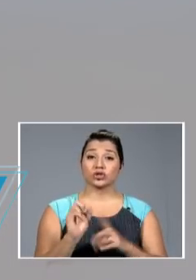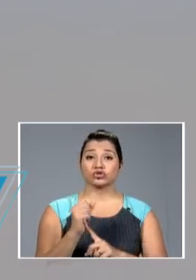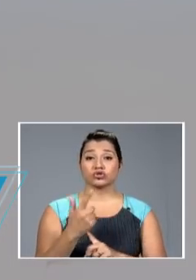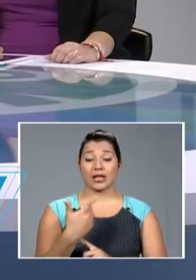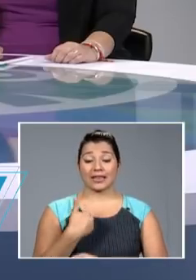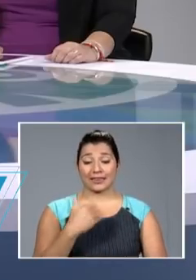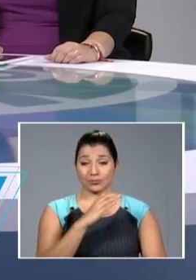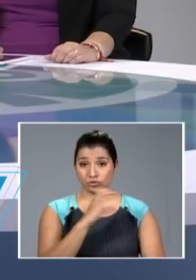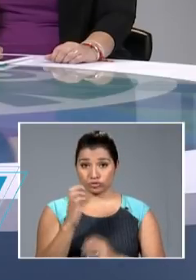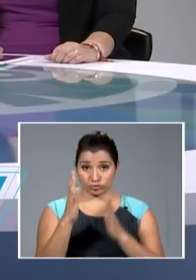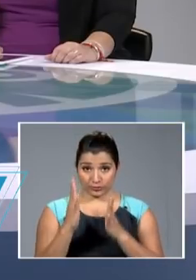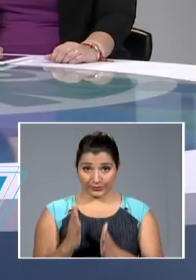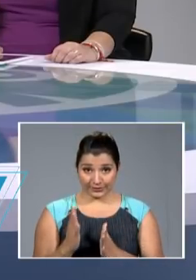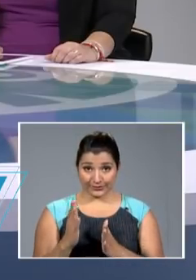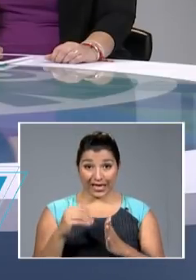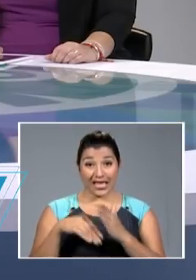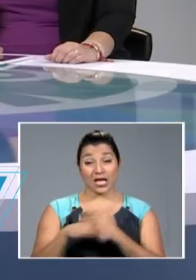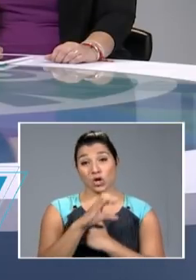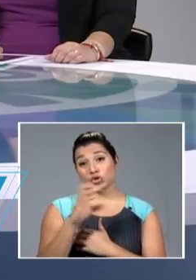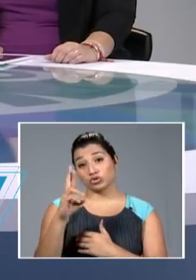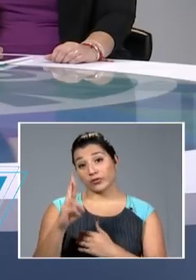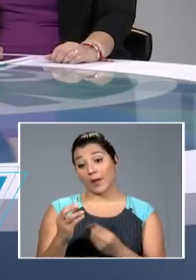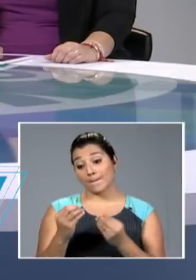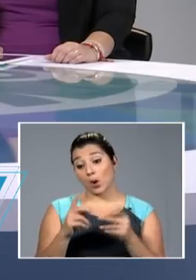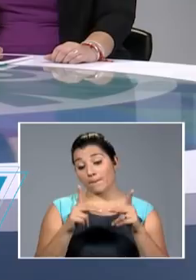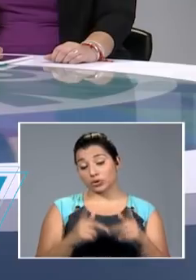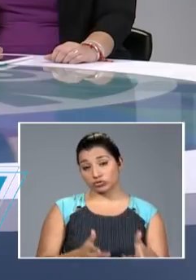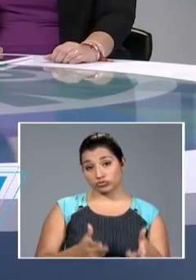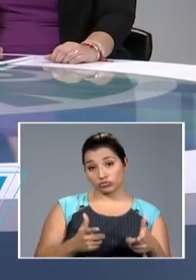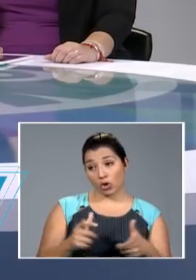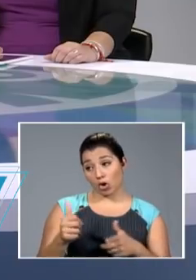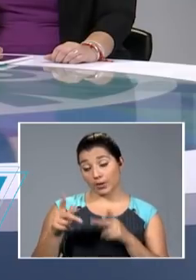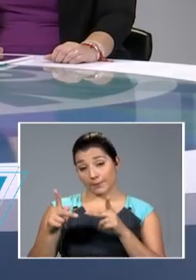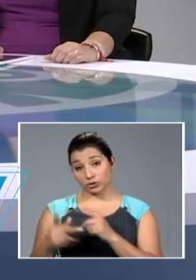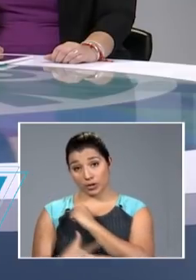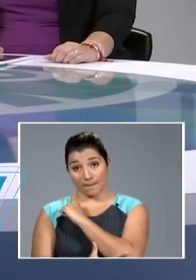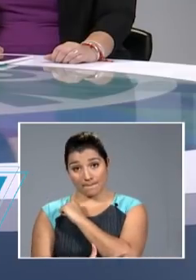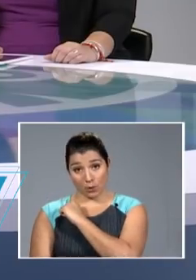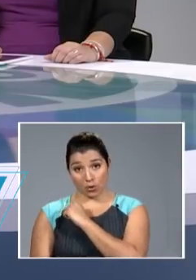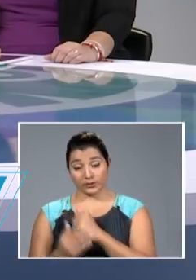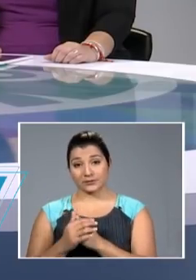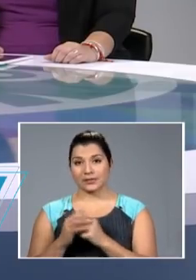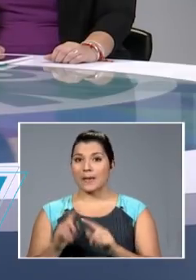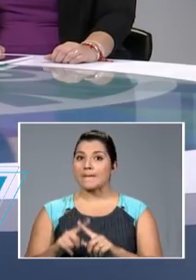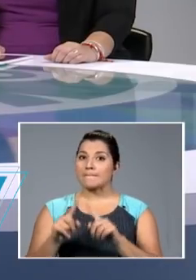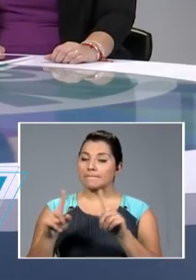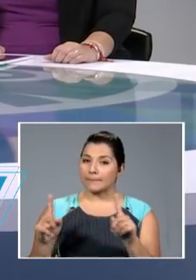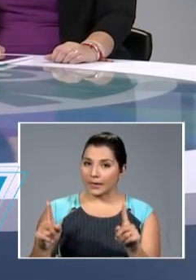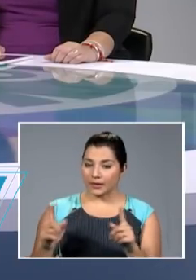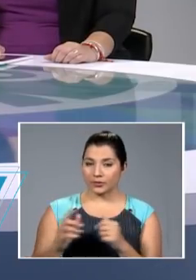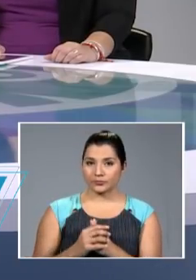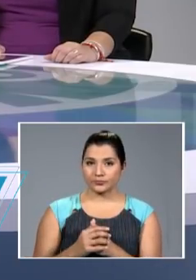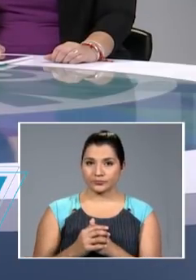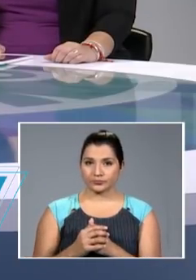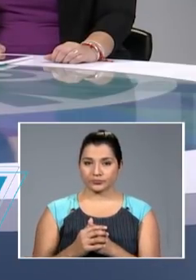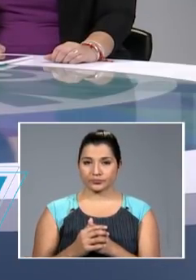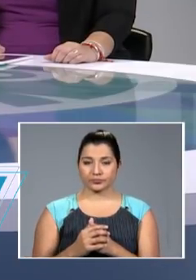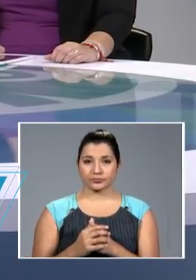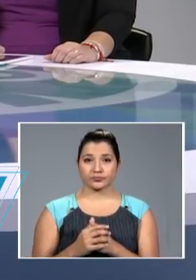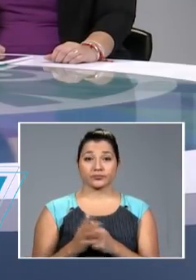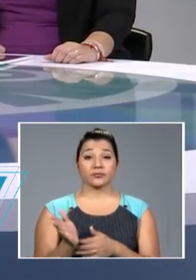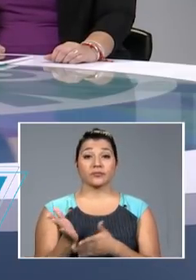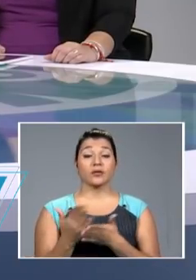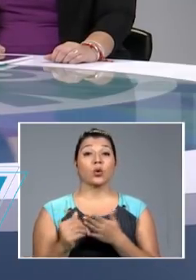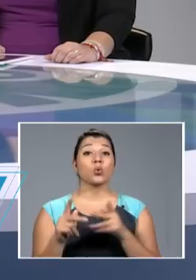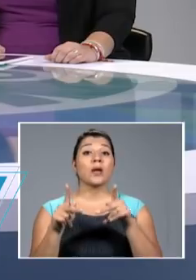costarricenses. En Costa Rica hay gente muy rica y hay gente muy pobre, pero hay un Estado que tiende, digamos, a evitar que